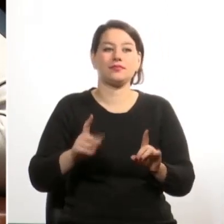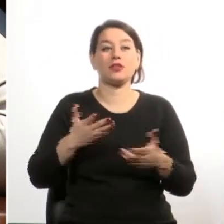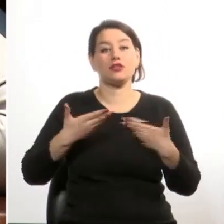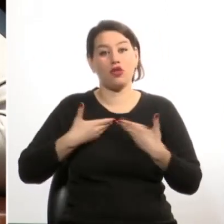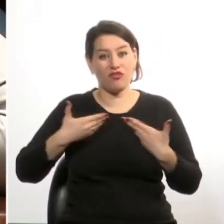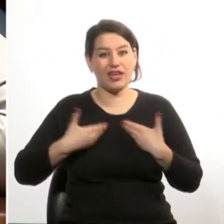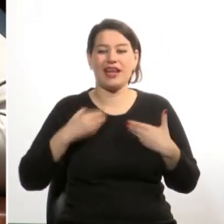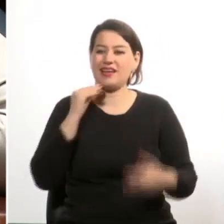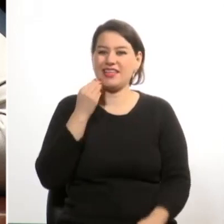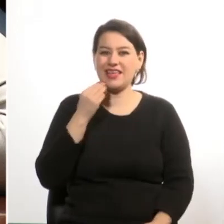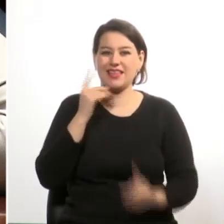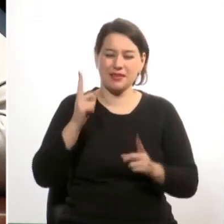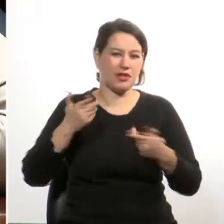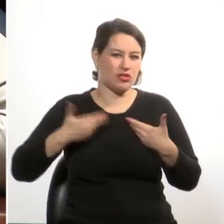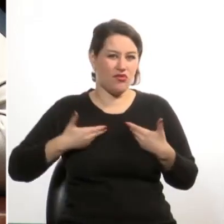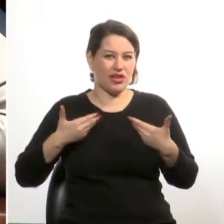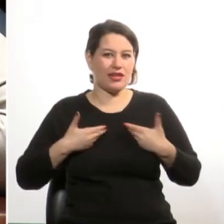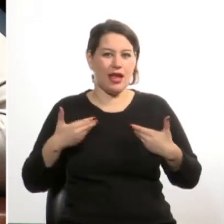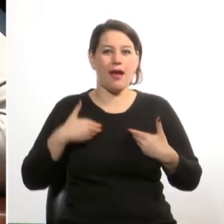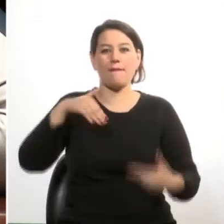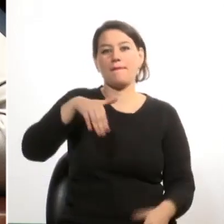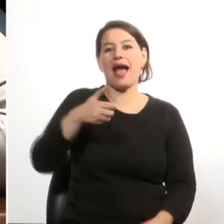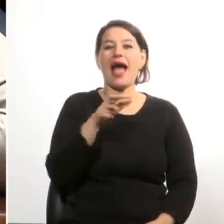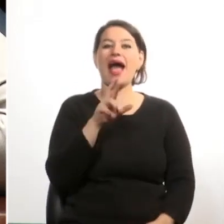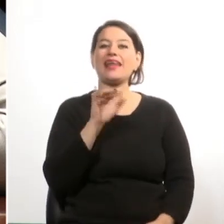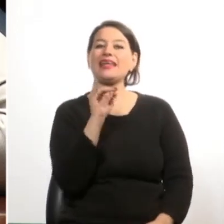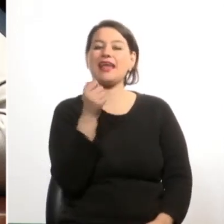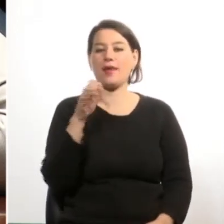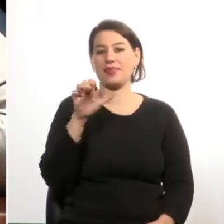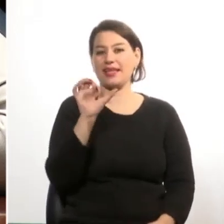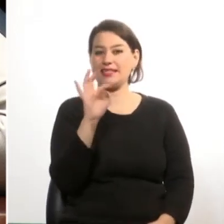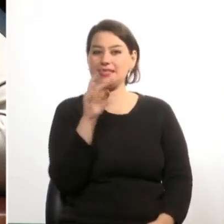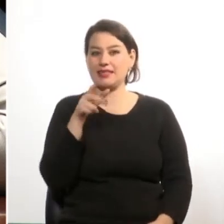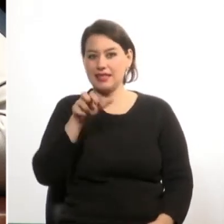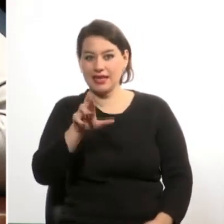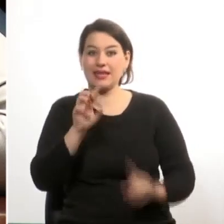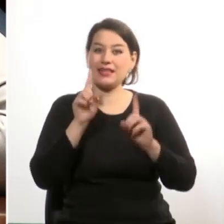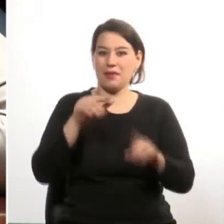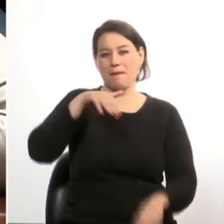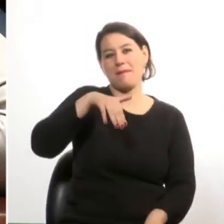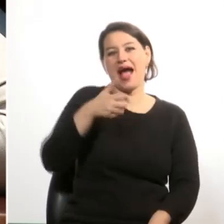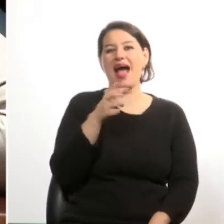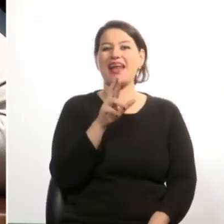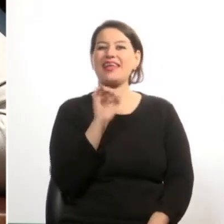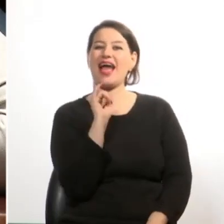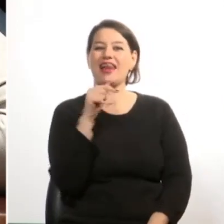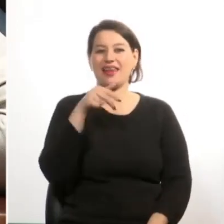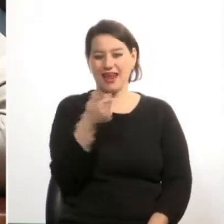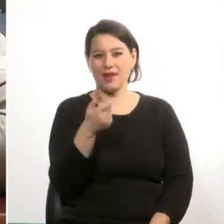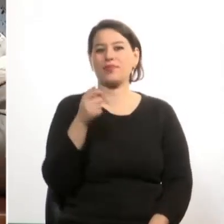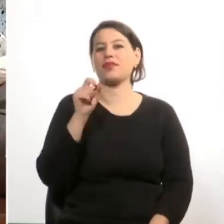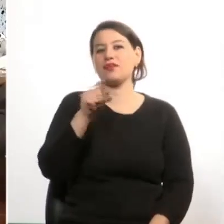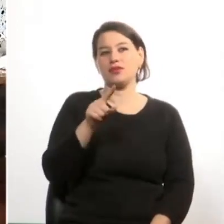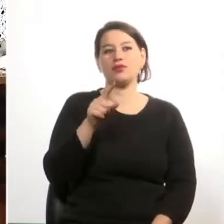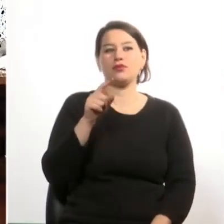sobrinas nietas y sobrinas de María Stergati, y por supuesto a Mariana Zaffaroni, a